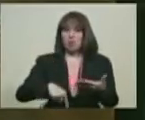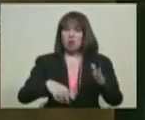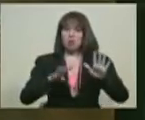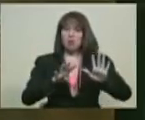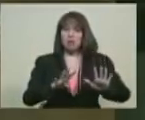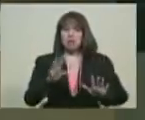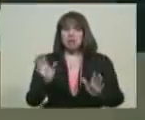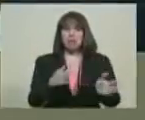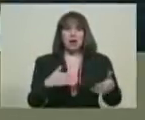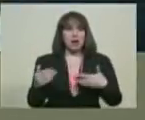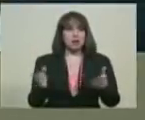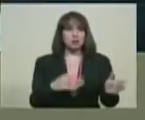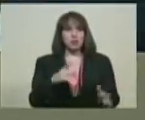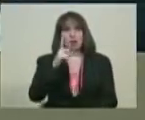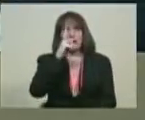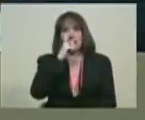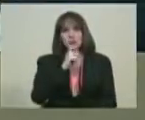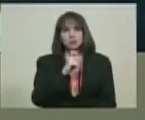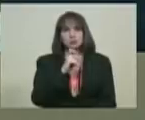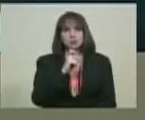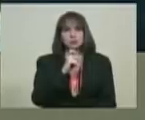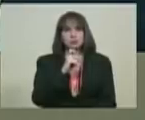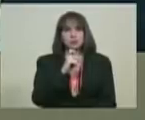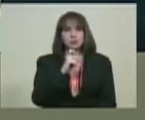marzo del año